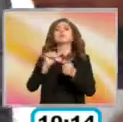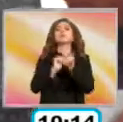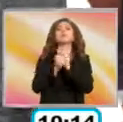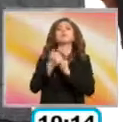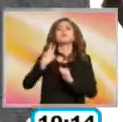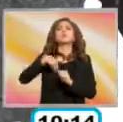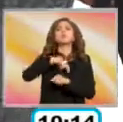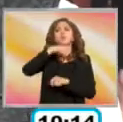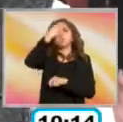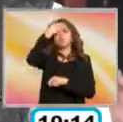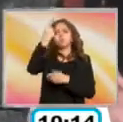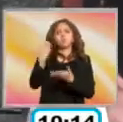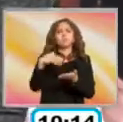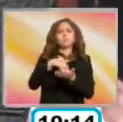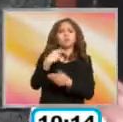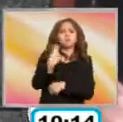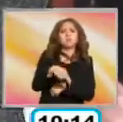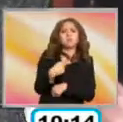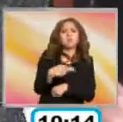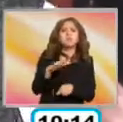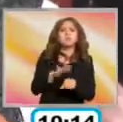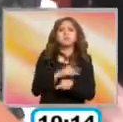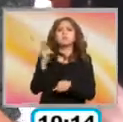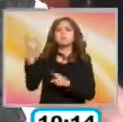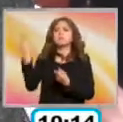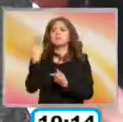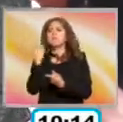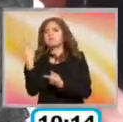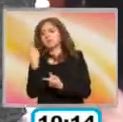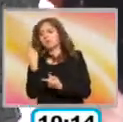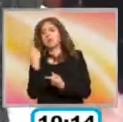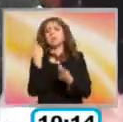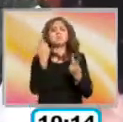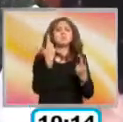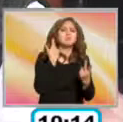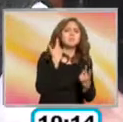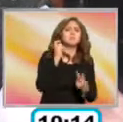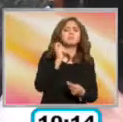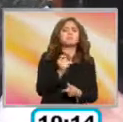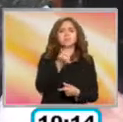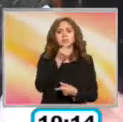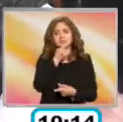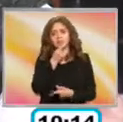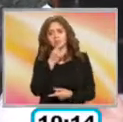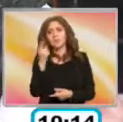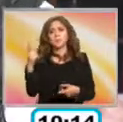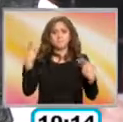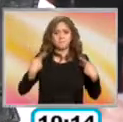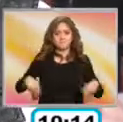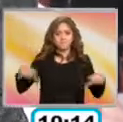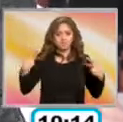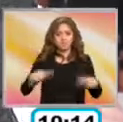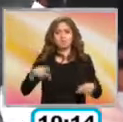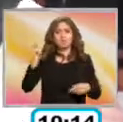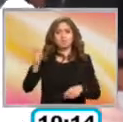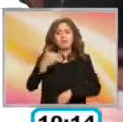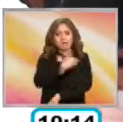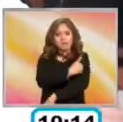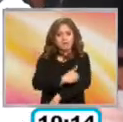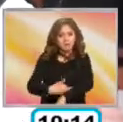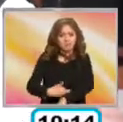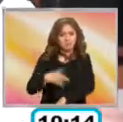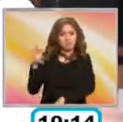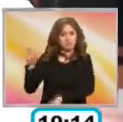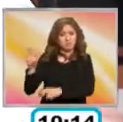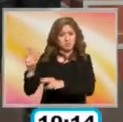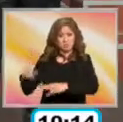porque escuchamos mucho en lo que era en radio, escuchábamos mucho que los niños y todas las personas en la familia estaban escuchando música que a nosotros en lo